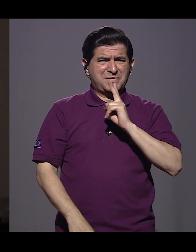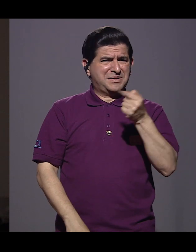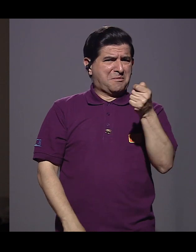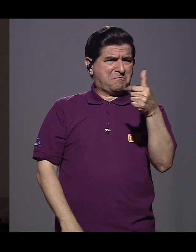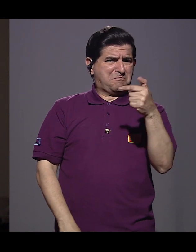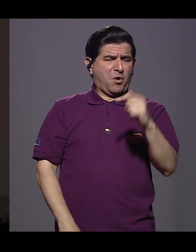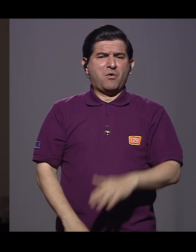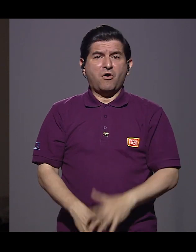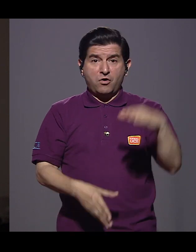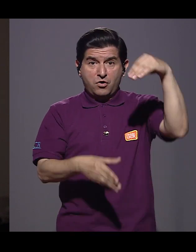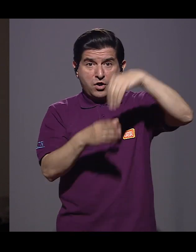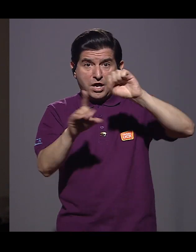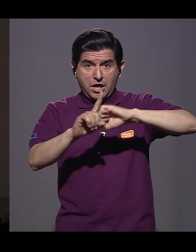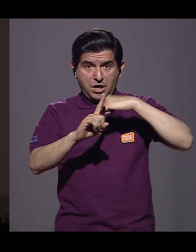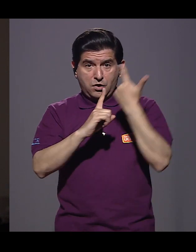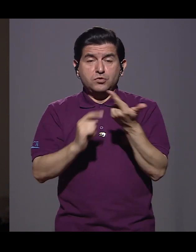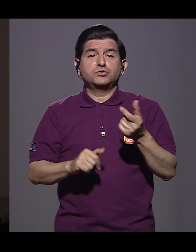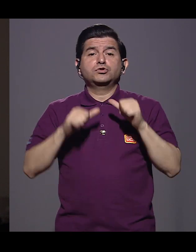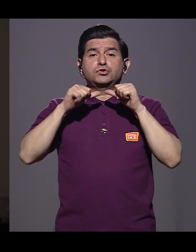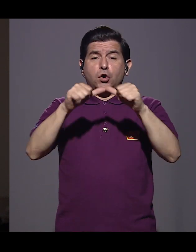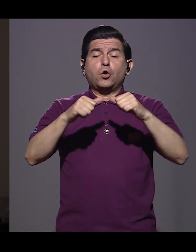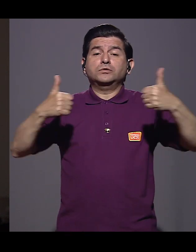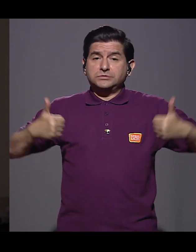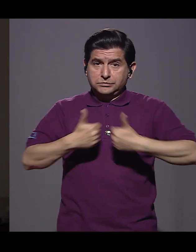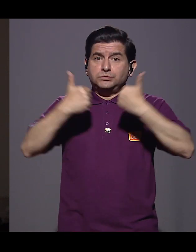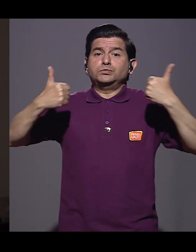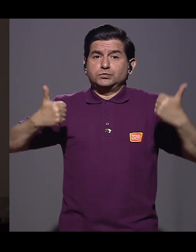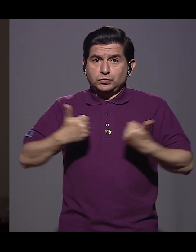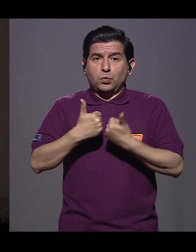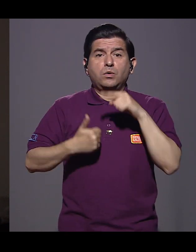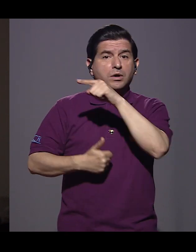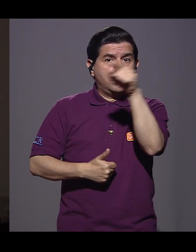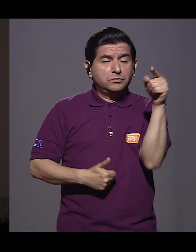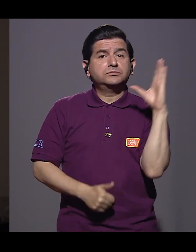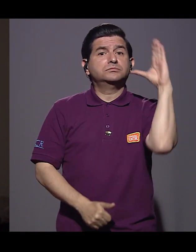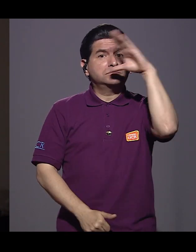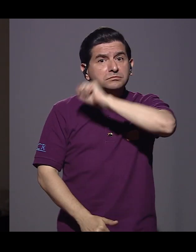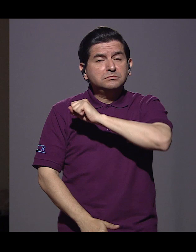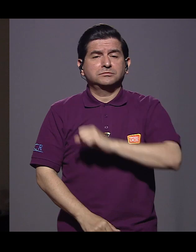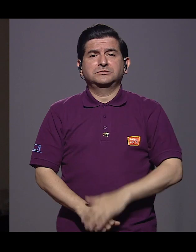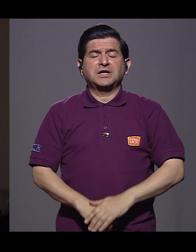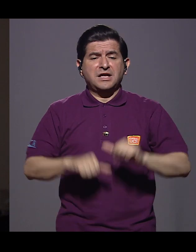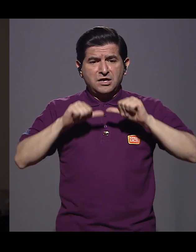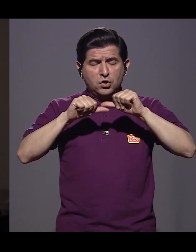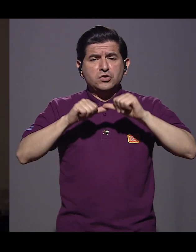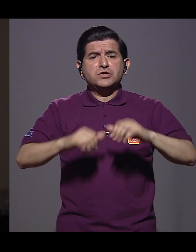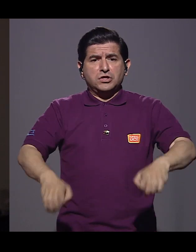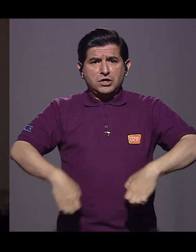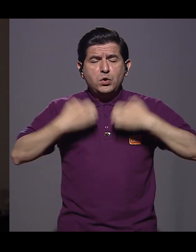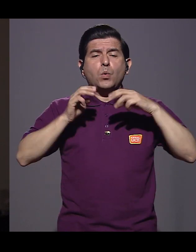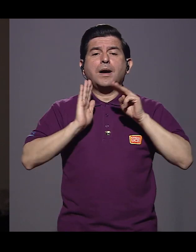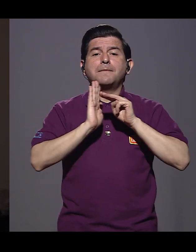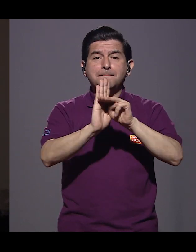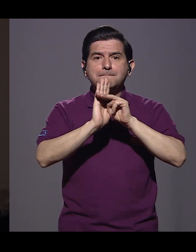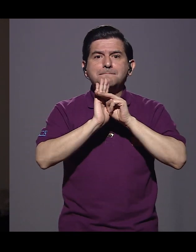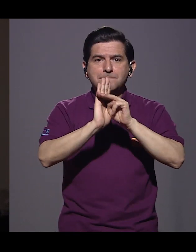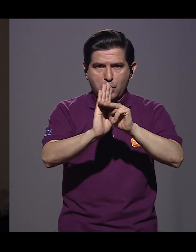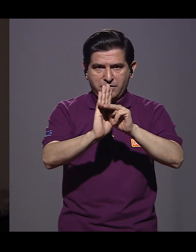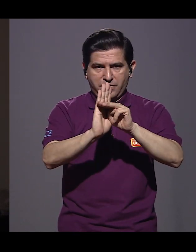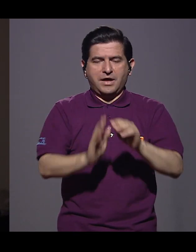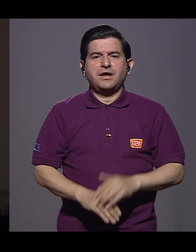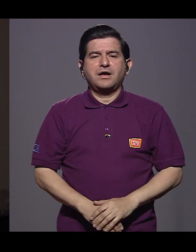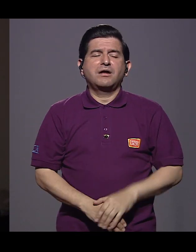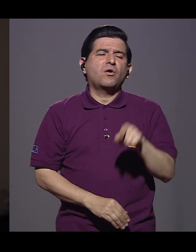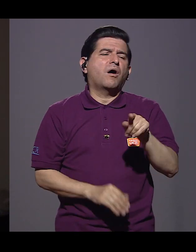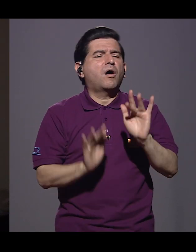realidad. Es decir, la inclusión social sigue siendo un desafío y ustedes lo pueden ver. Coexisten modelos. El